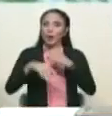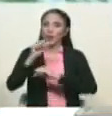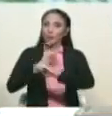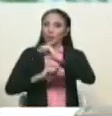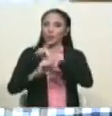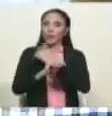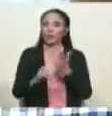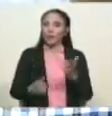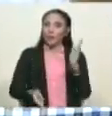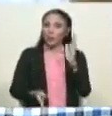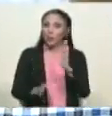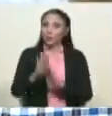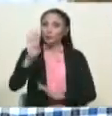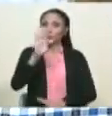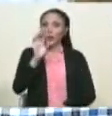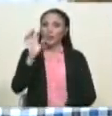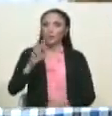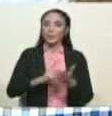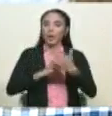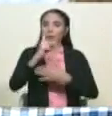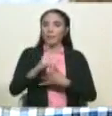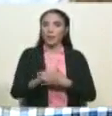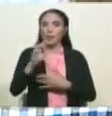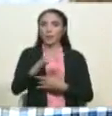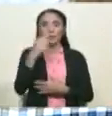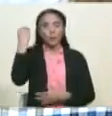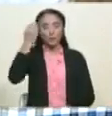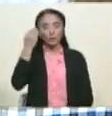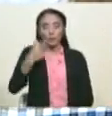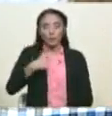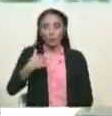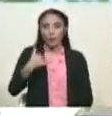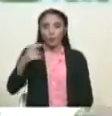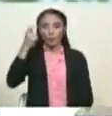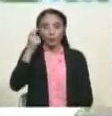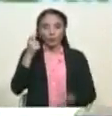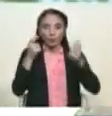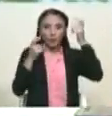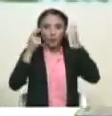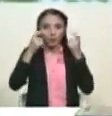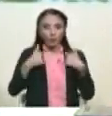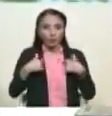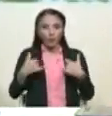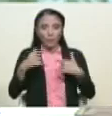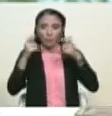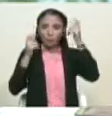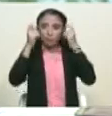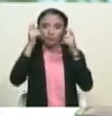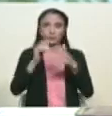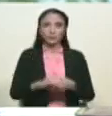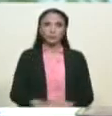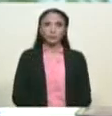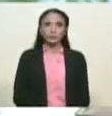maximalismo. Si nos consideramos chavistas, los chavistas debemos ser maximalistas, buscar lo